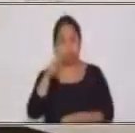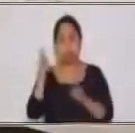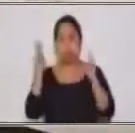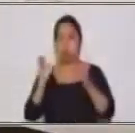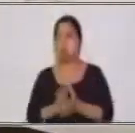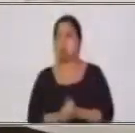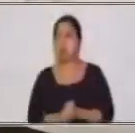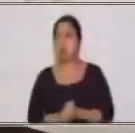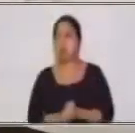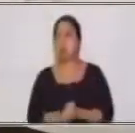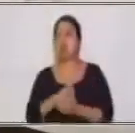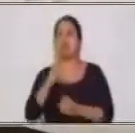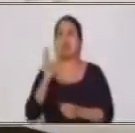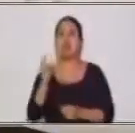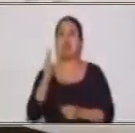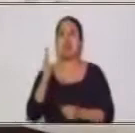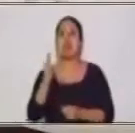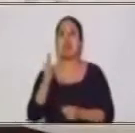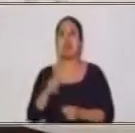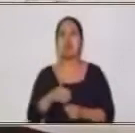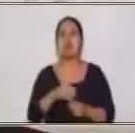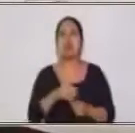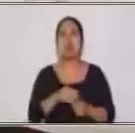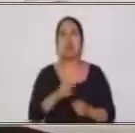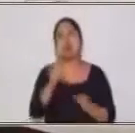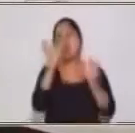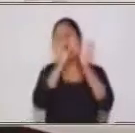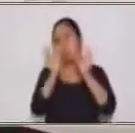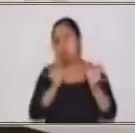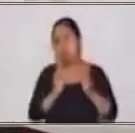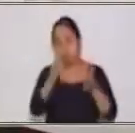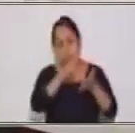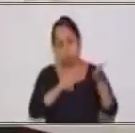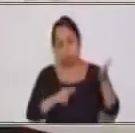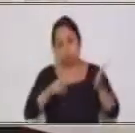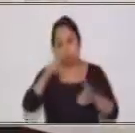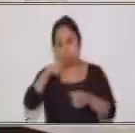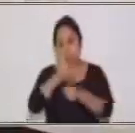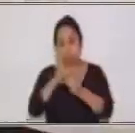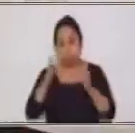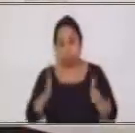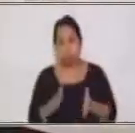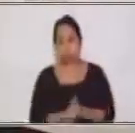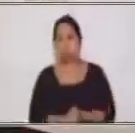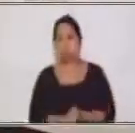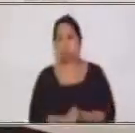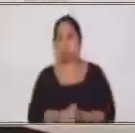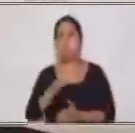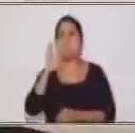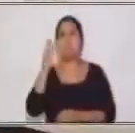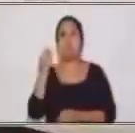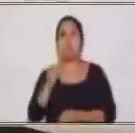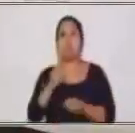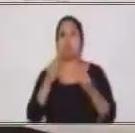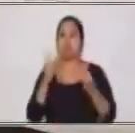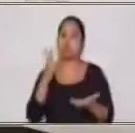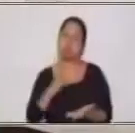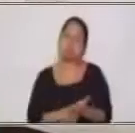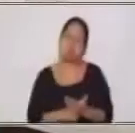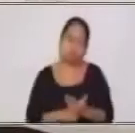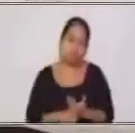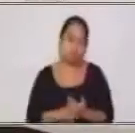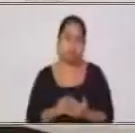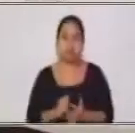aquí en Guatemala. Pero es importante que nos podamos contextualizar porque la mayoría de todas